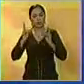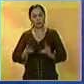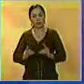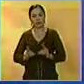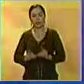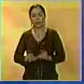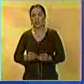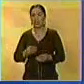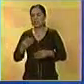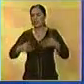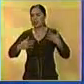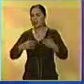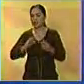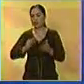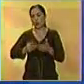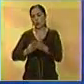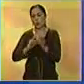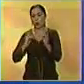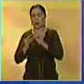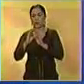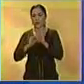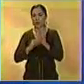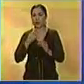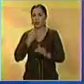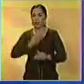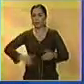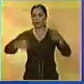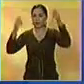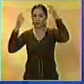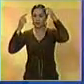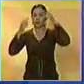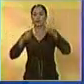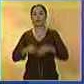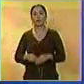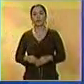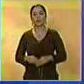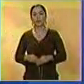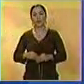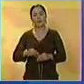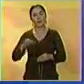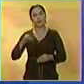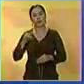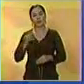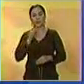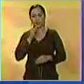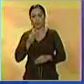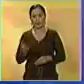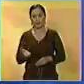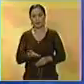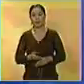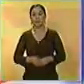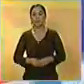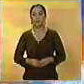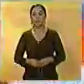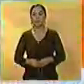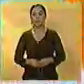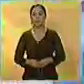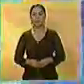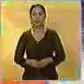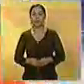acciones frente a la reforma constitucional anunciada por el presidente de la República, Hugo Chávez. Milagros Sambrando tiene más detalles. Adelante, Milagros.